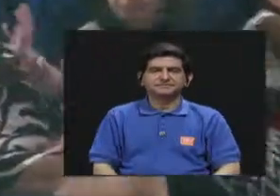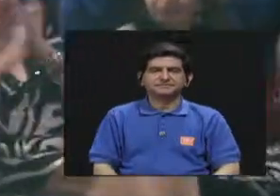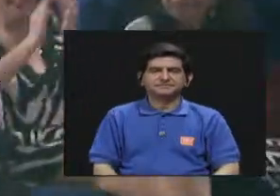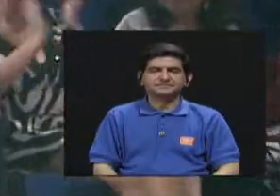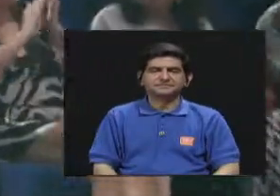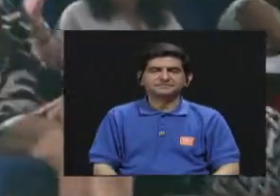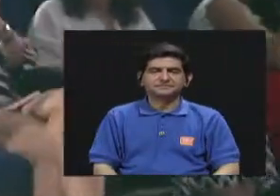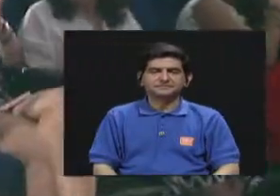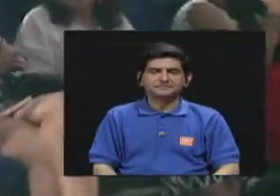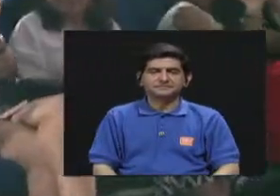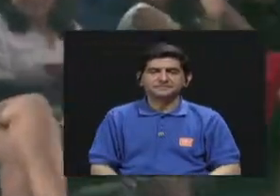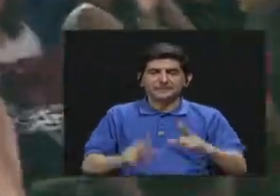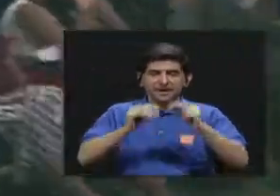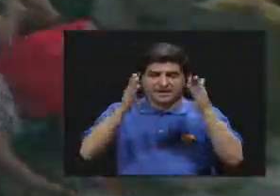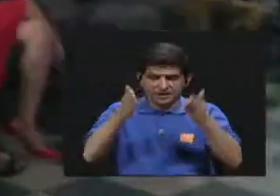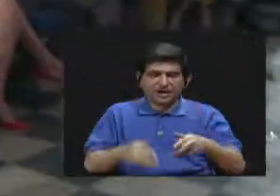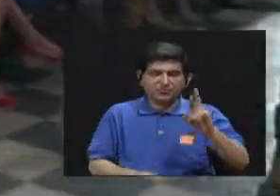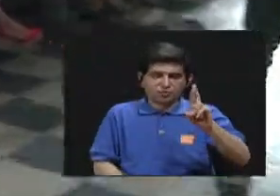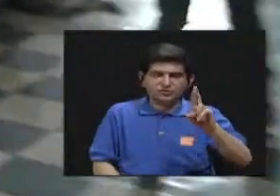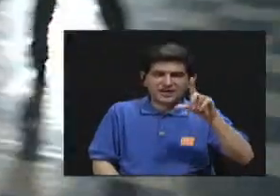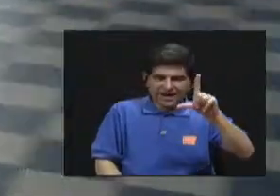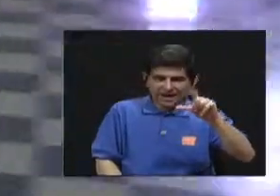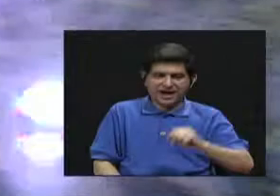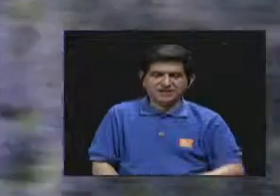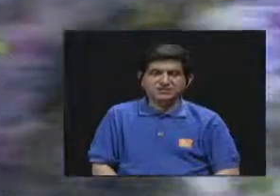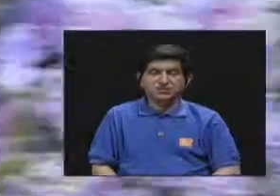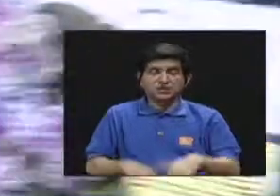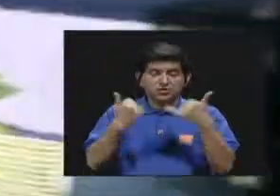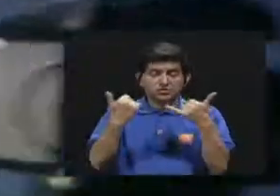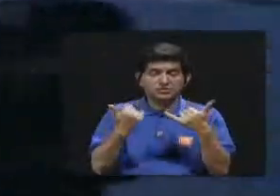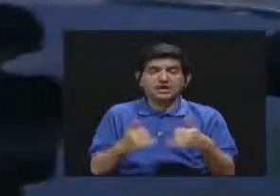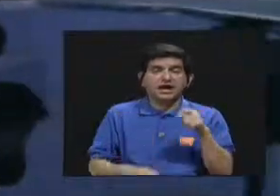La nicaragüense Rosana Lacayo ya es una experimentada